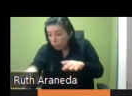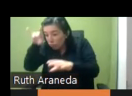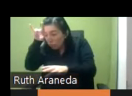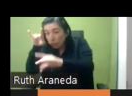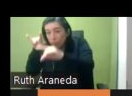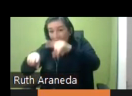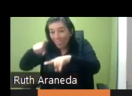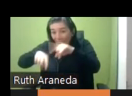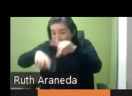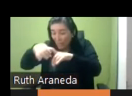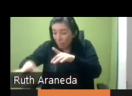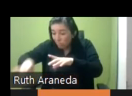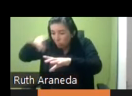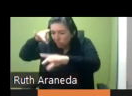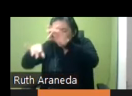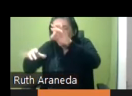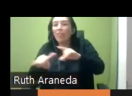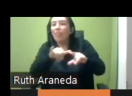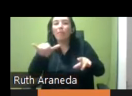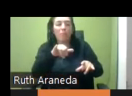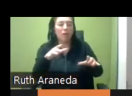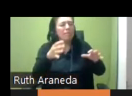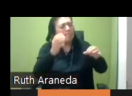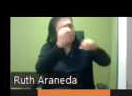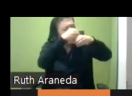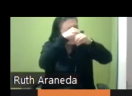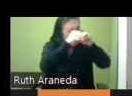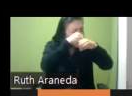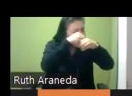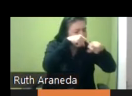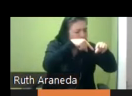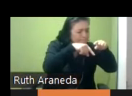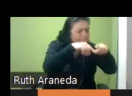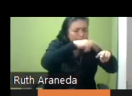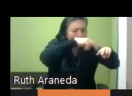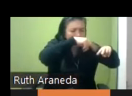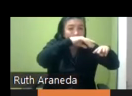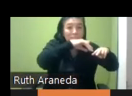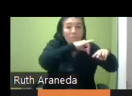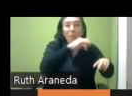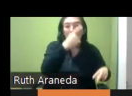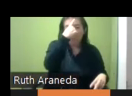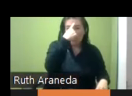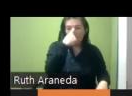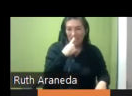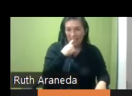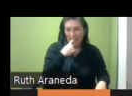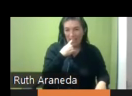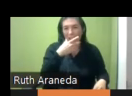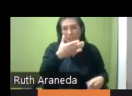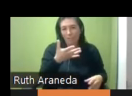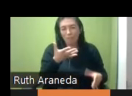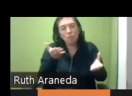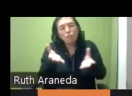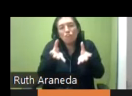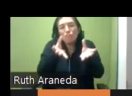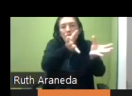y que es trasladado a museos y comienzan a integrar colecciones